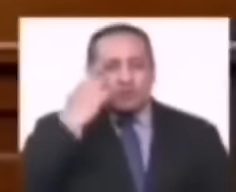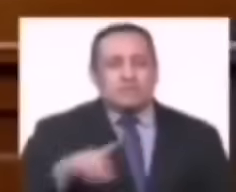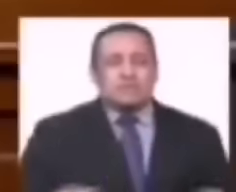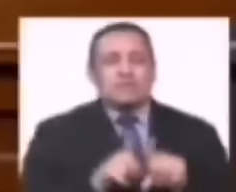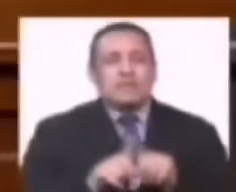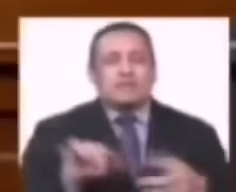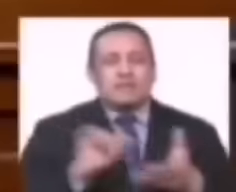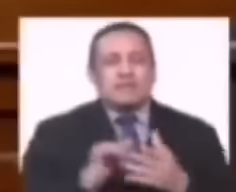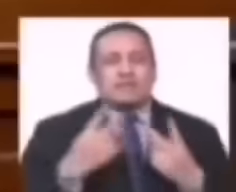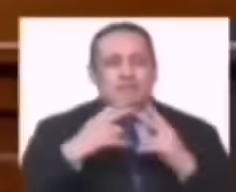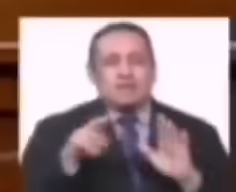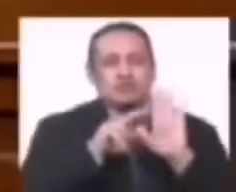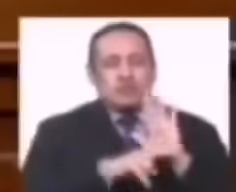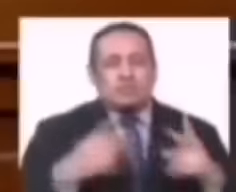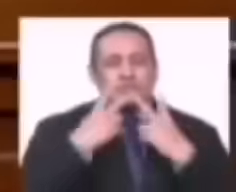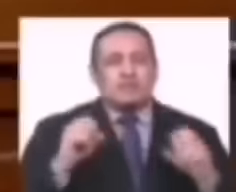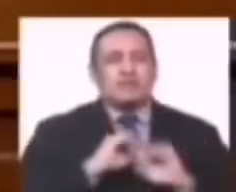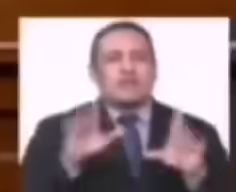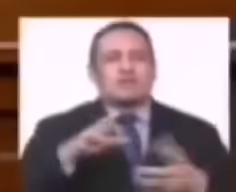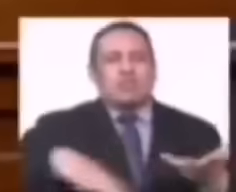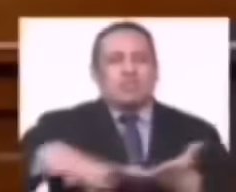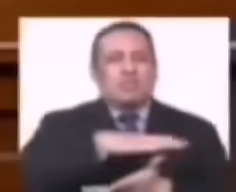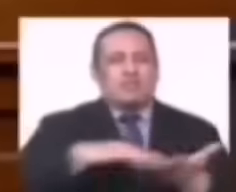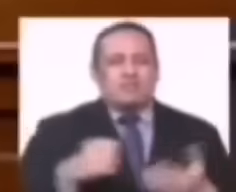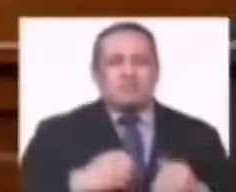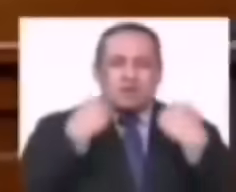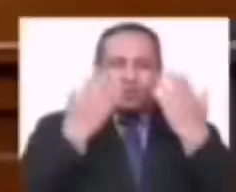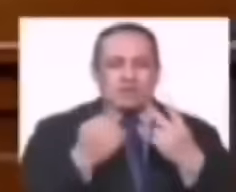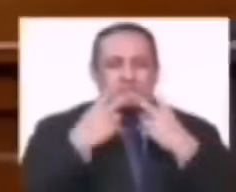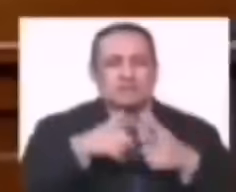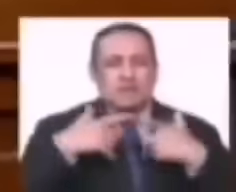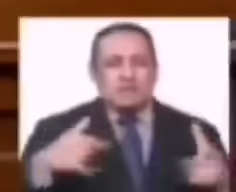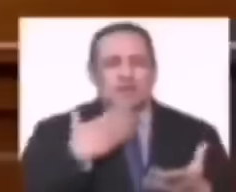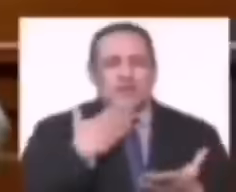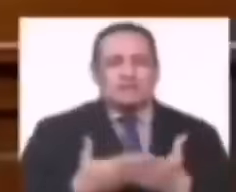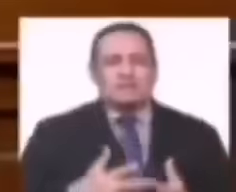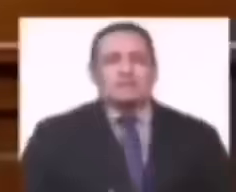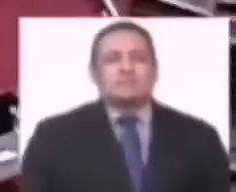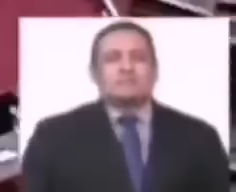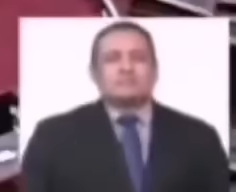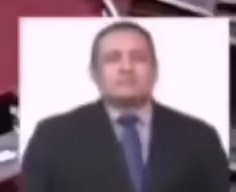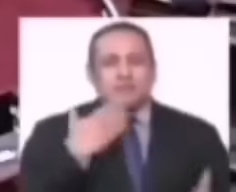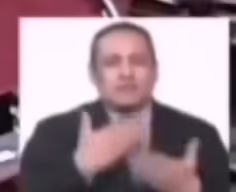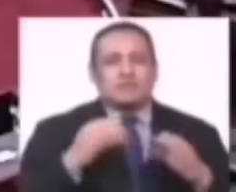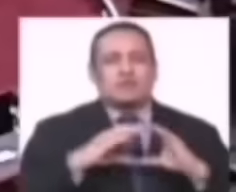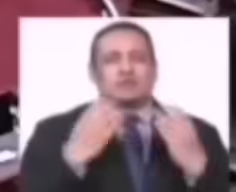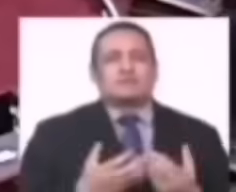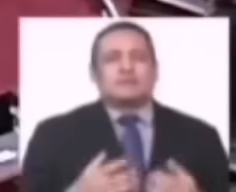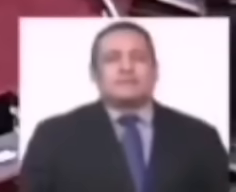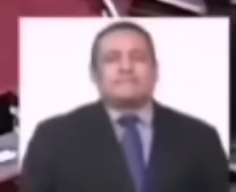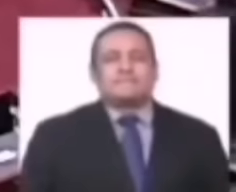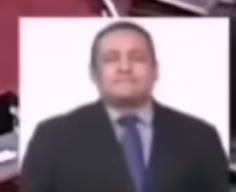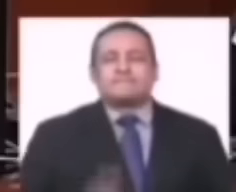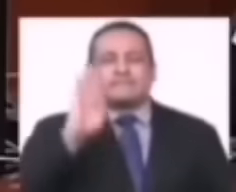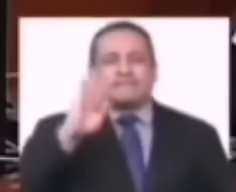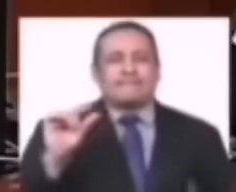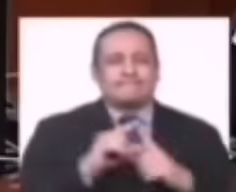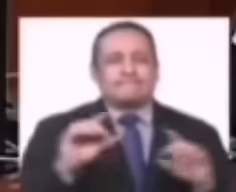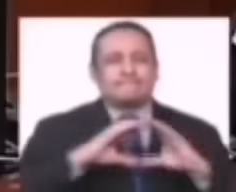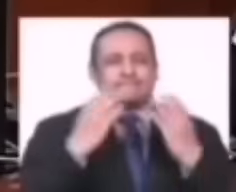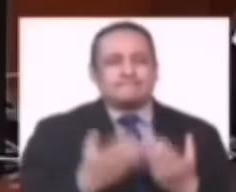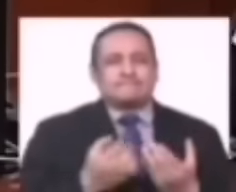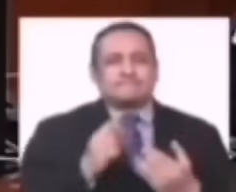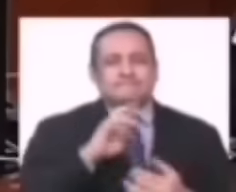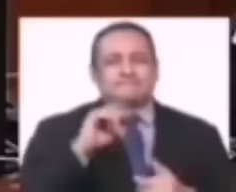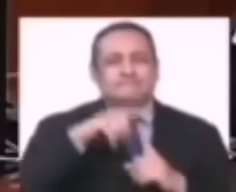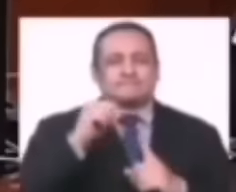y normas claras, y no con una distorsión ridícula de nuestra lengua. Gracias. Tiene el uso de la palabra la congresista Ruth